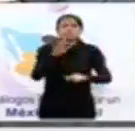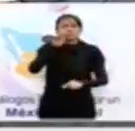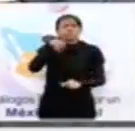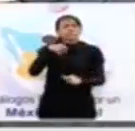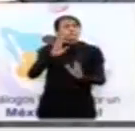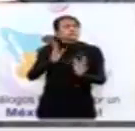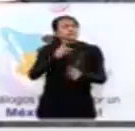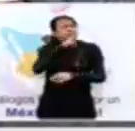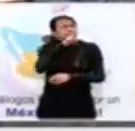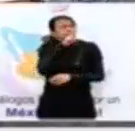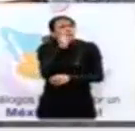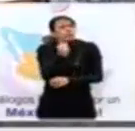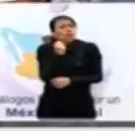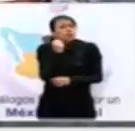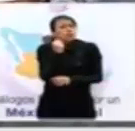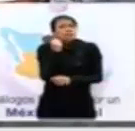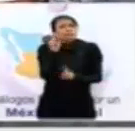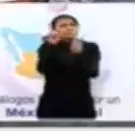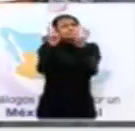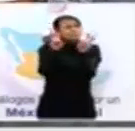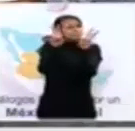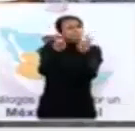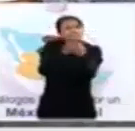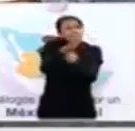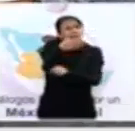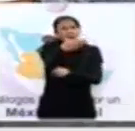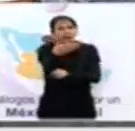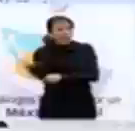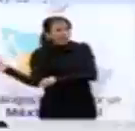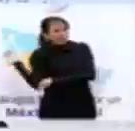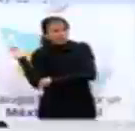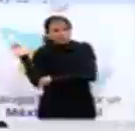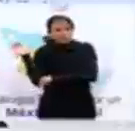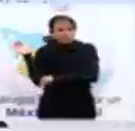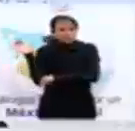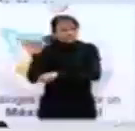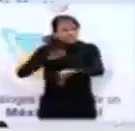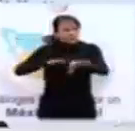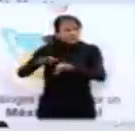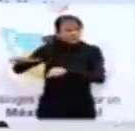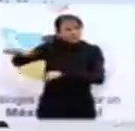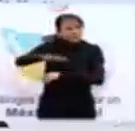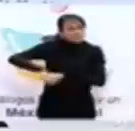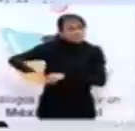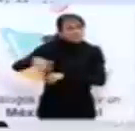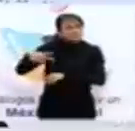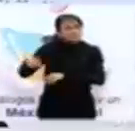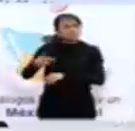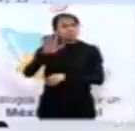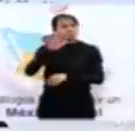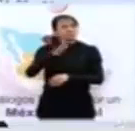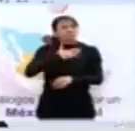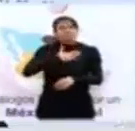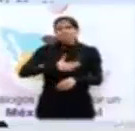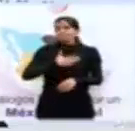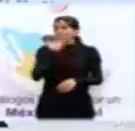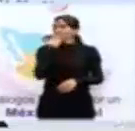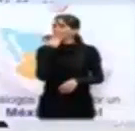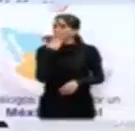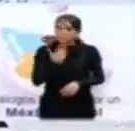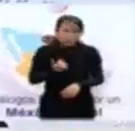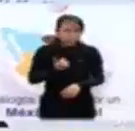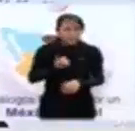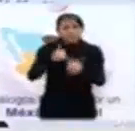surgen en el sentido de justicia. Hay una gran injusticia contra el campo, hay una gran injusticia contra los pobladores rurales, hay una